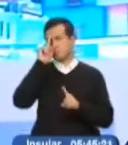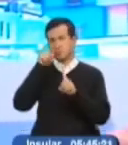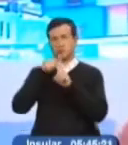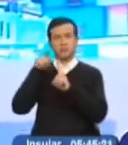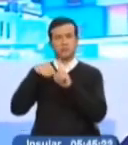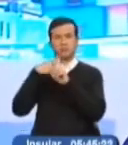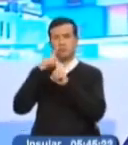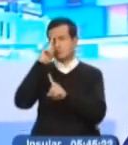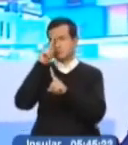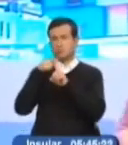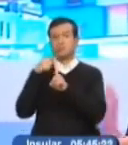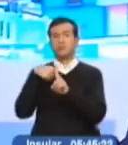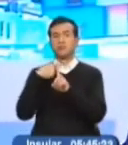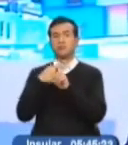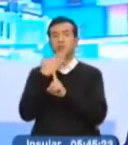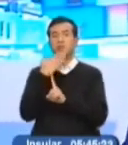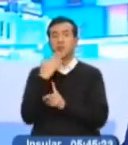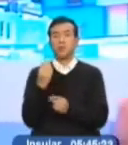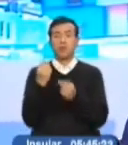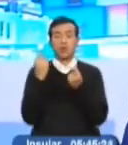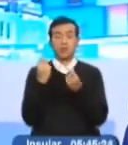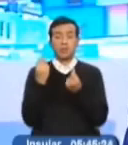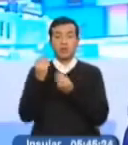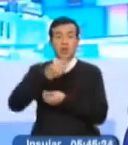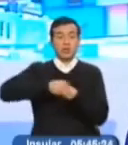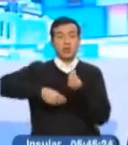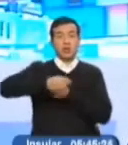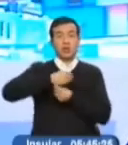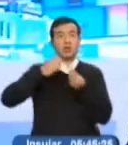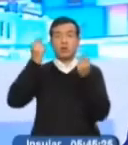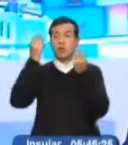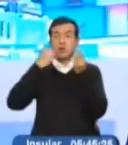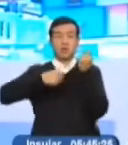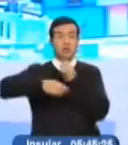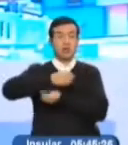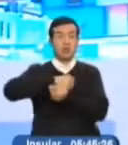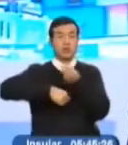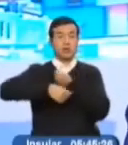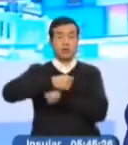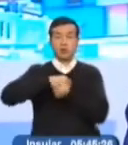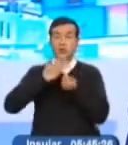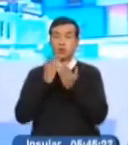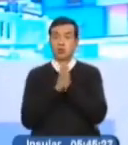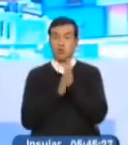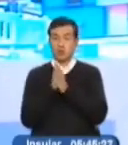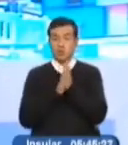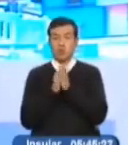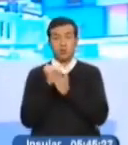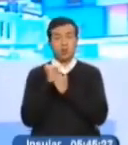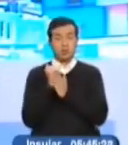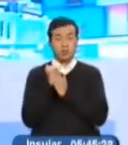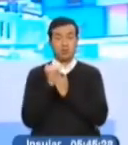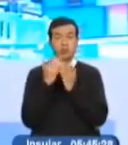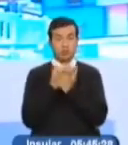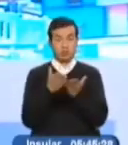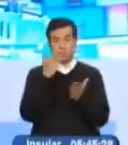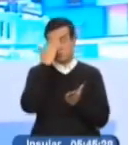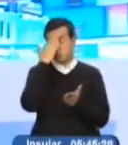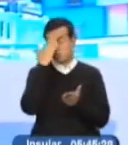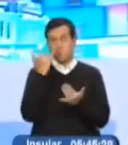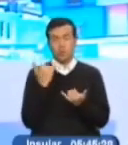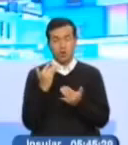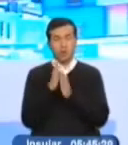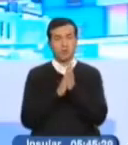adicional, que es incrementar la velocidad de la circulación del dinero y también aprovechar los beneficios, las bondades de la